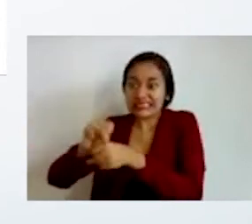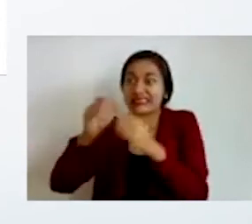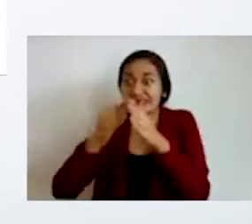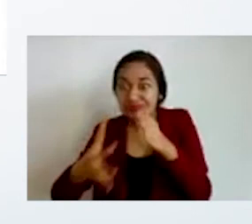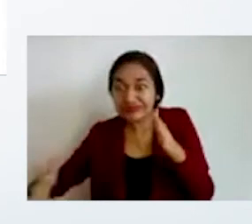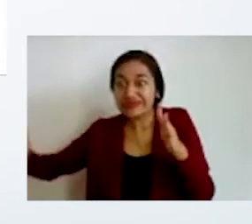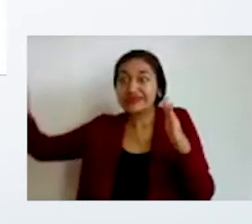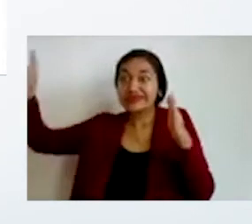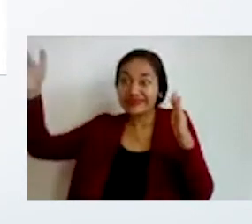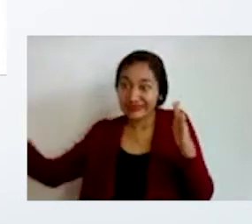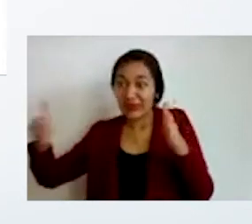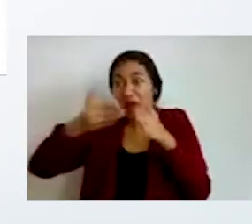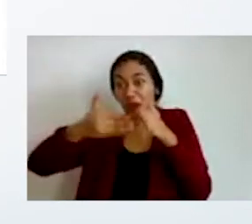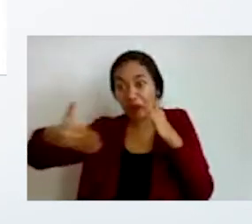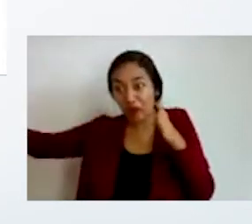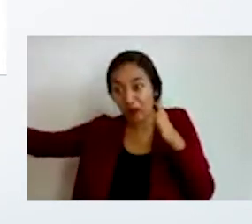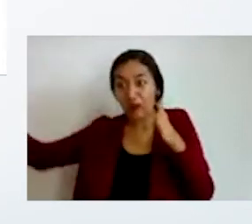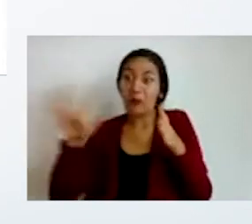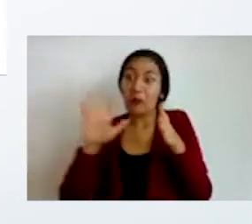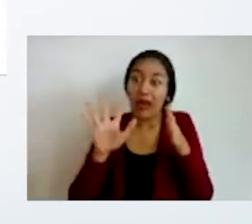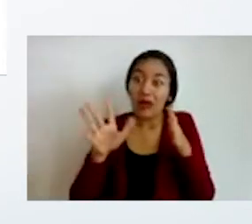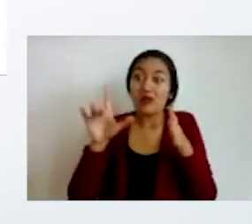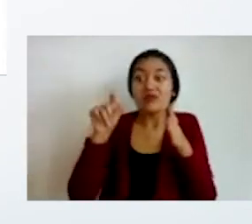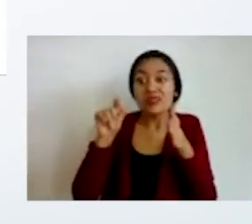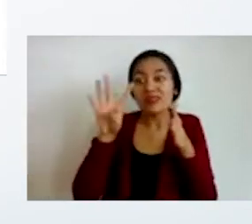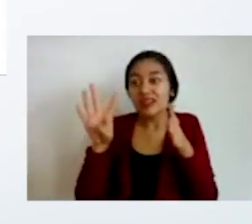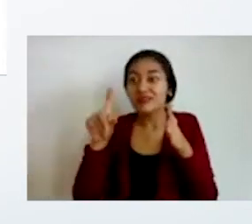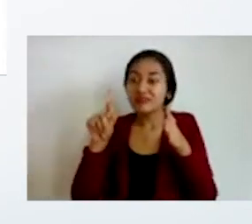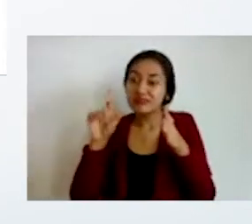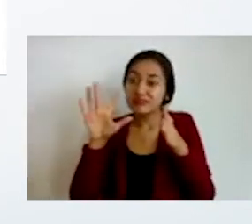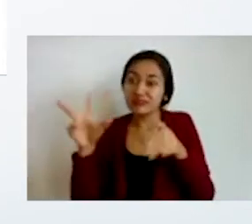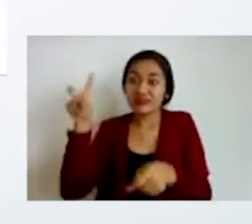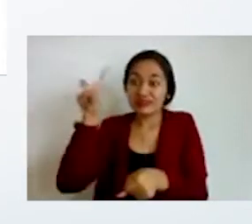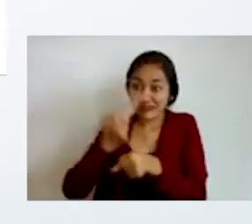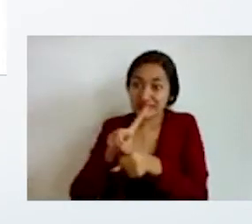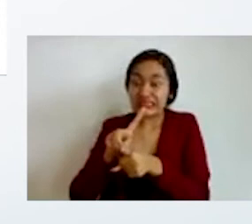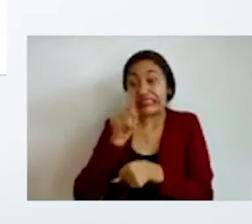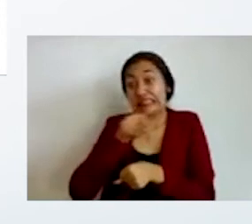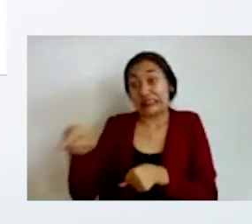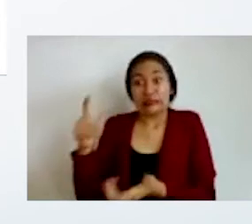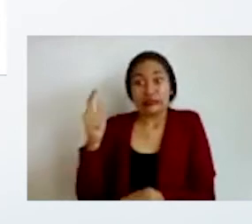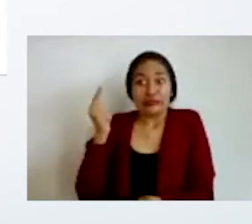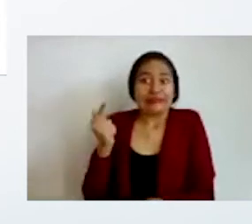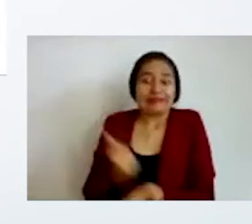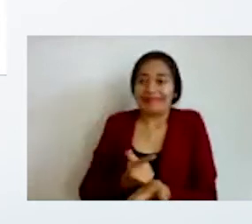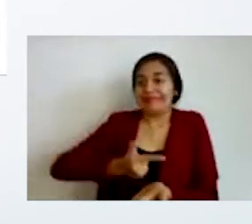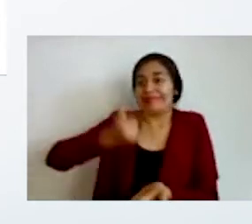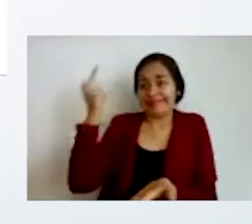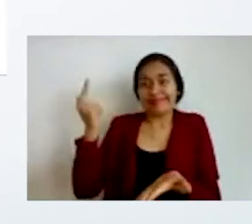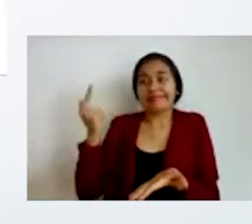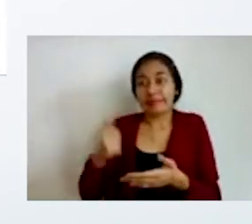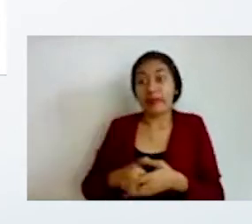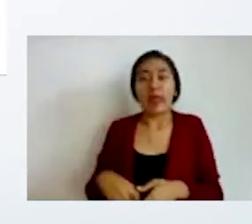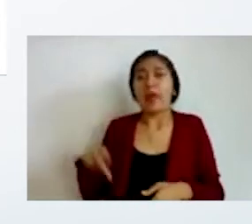24 o 25 días para las personas que tienen las formas más graves. Pero una persona que en el día